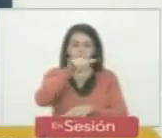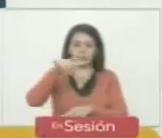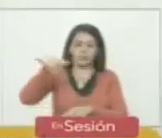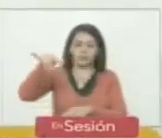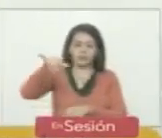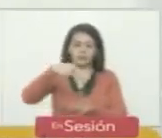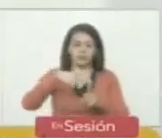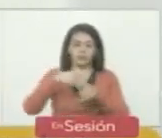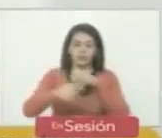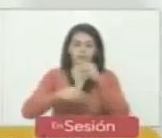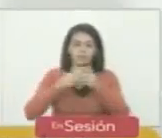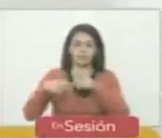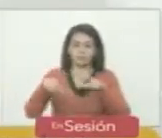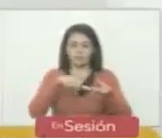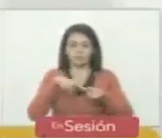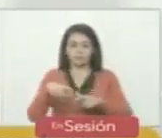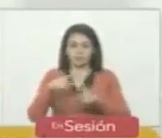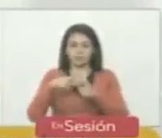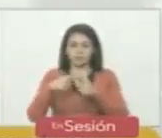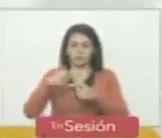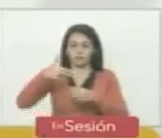falta de combustible.